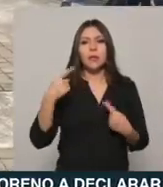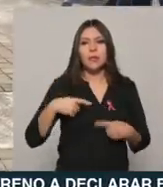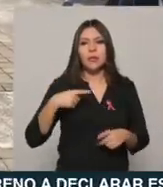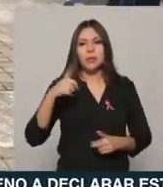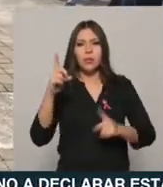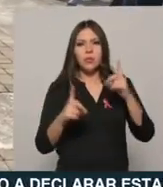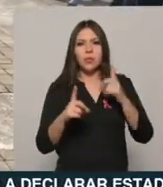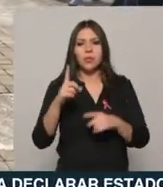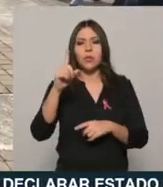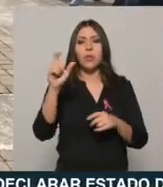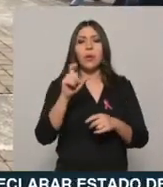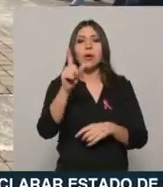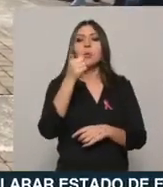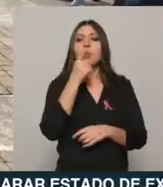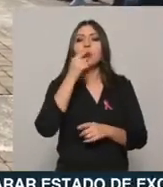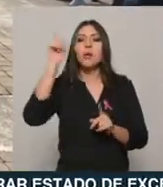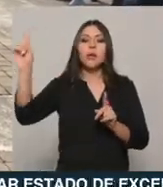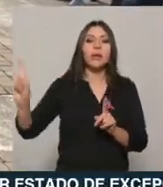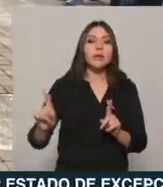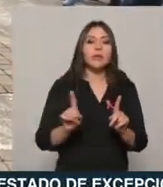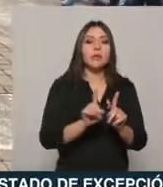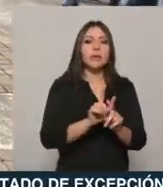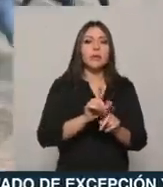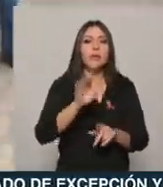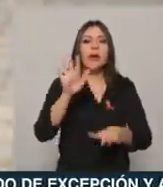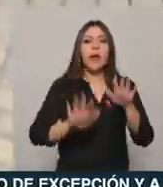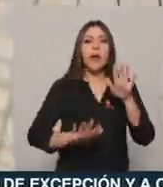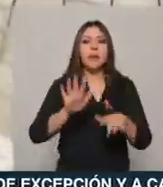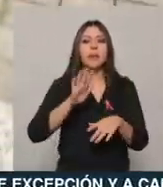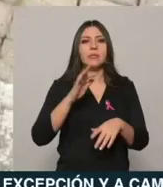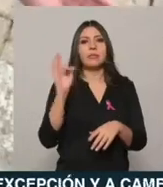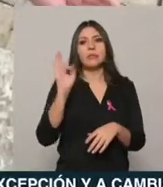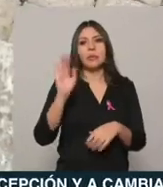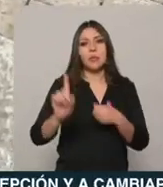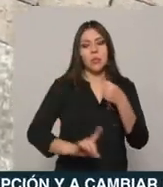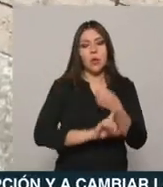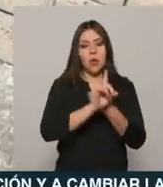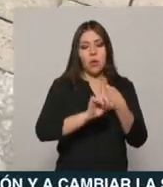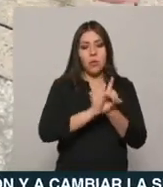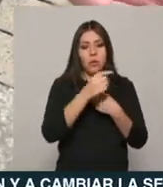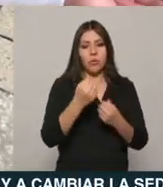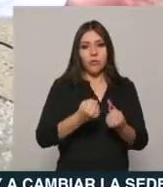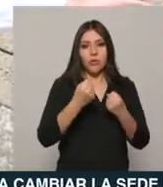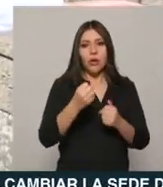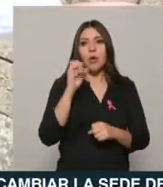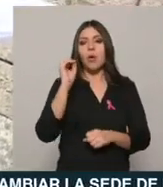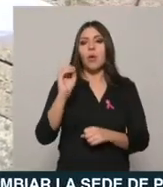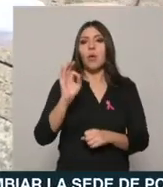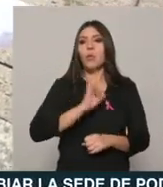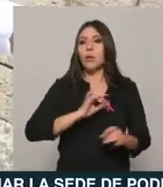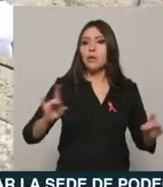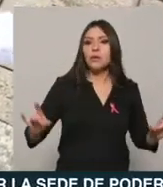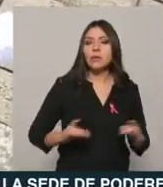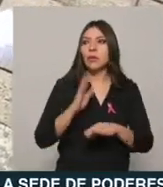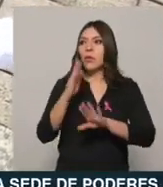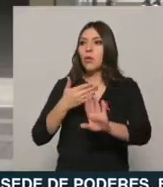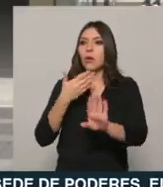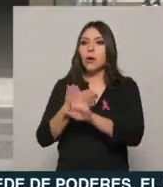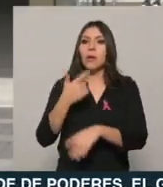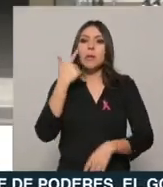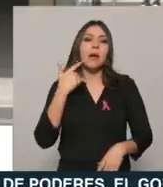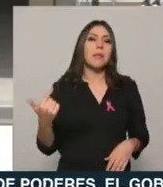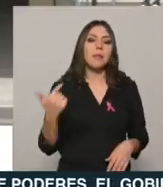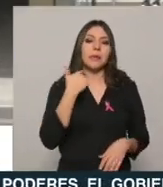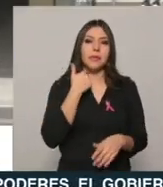frente a un elemento de la policía que van desde el riesgo latente hasta agresión letal. El policía tiene una